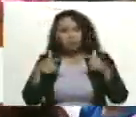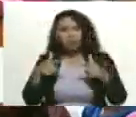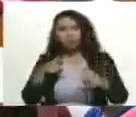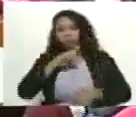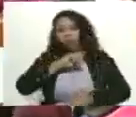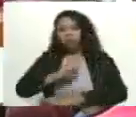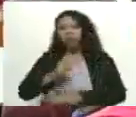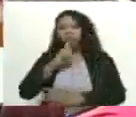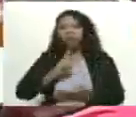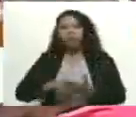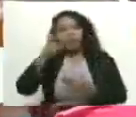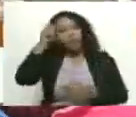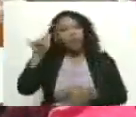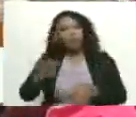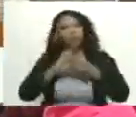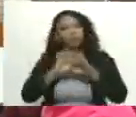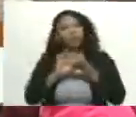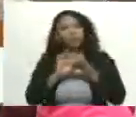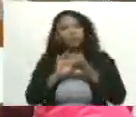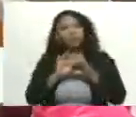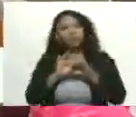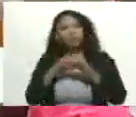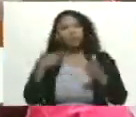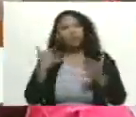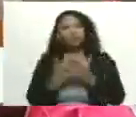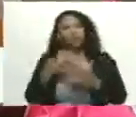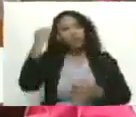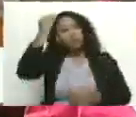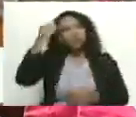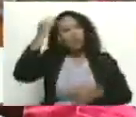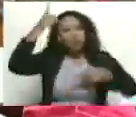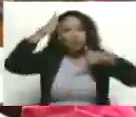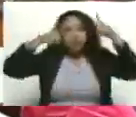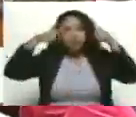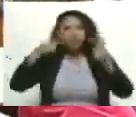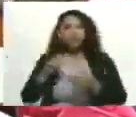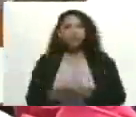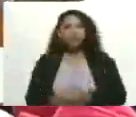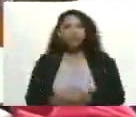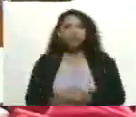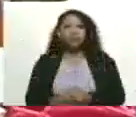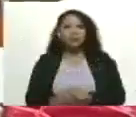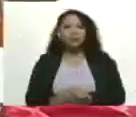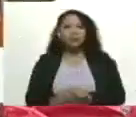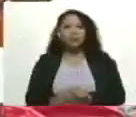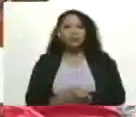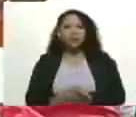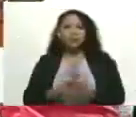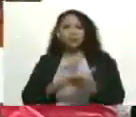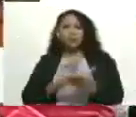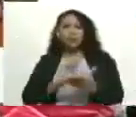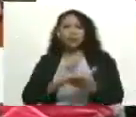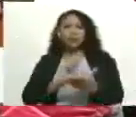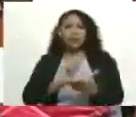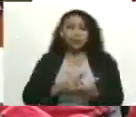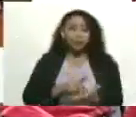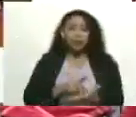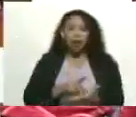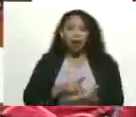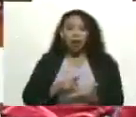Este pueblo se ha mantenido unido en el pensamiento de Hugo Chávez. Cuando veníamos llegando